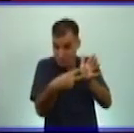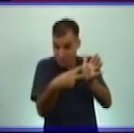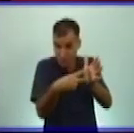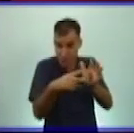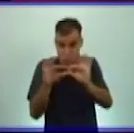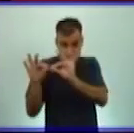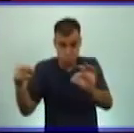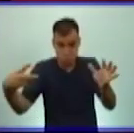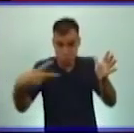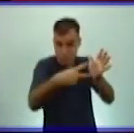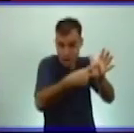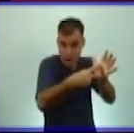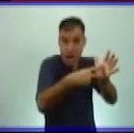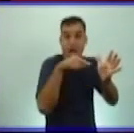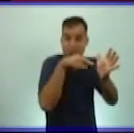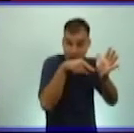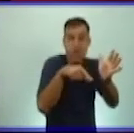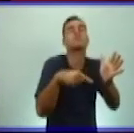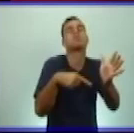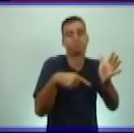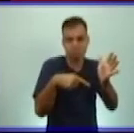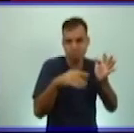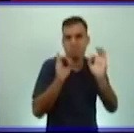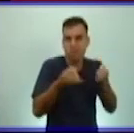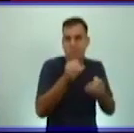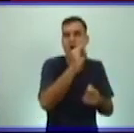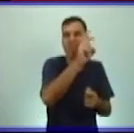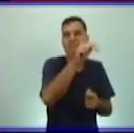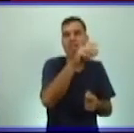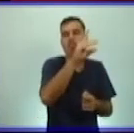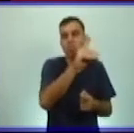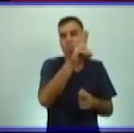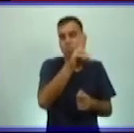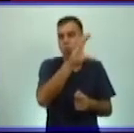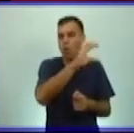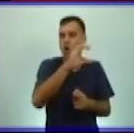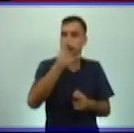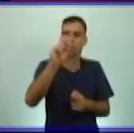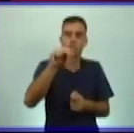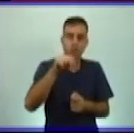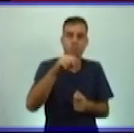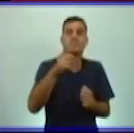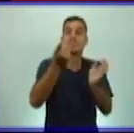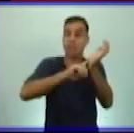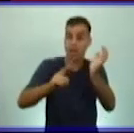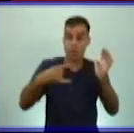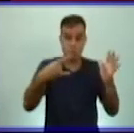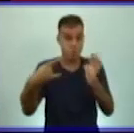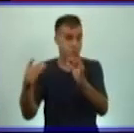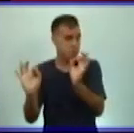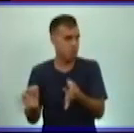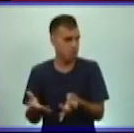consecuencia o una aplicación del fenómeno de la inducción electromagnética. Y por supuesto,